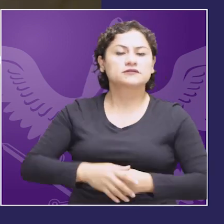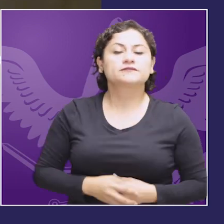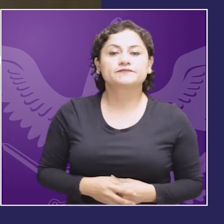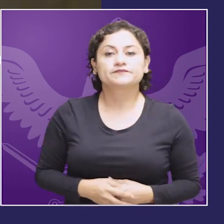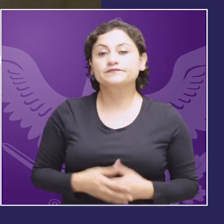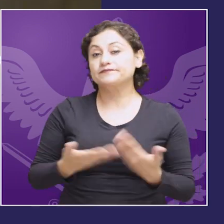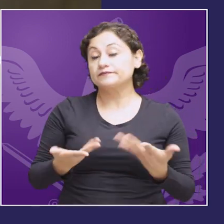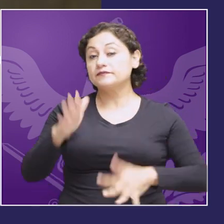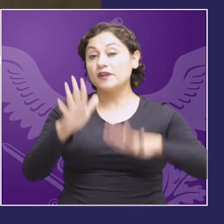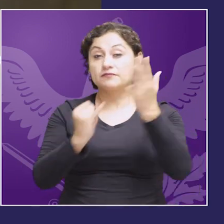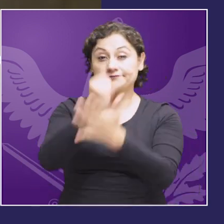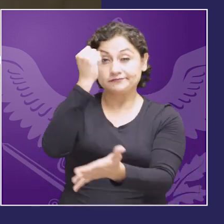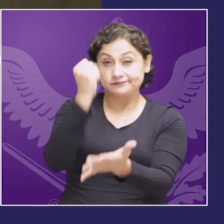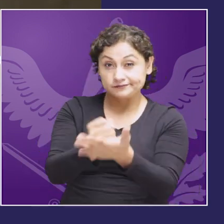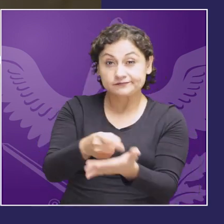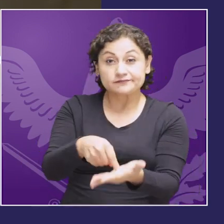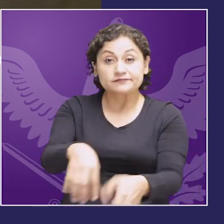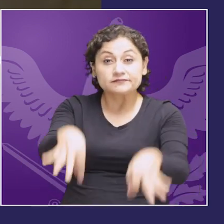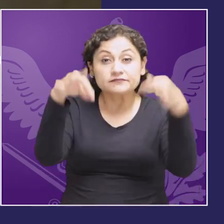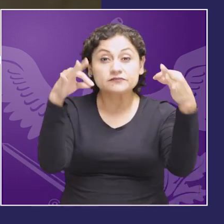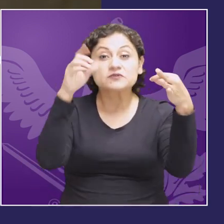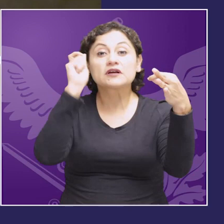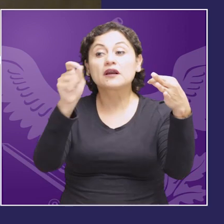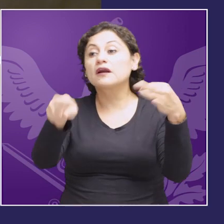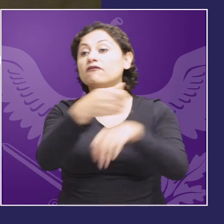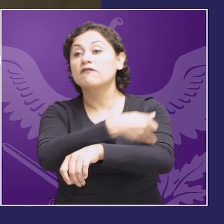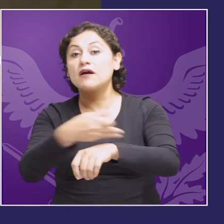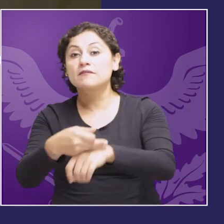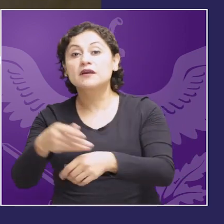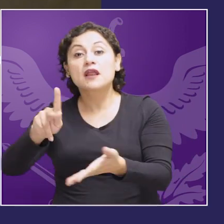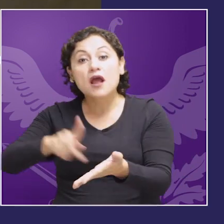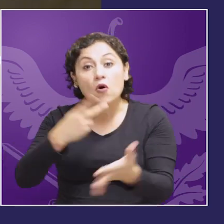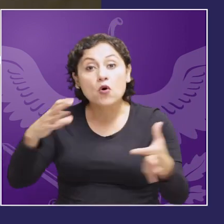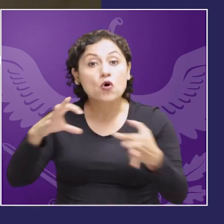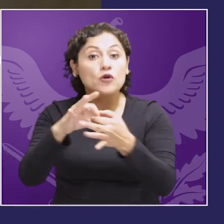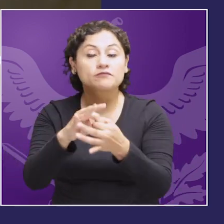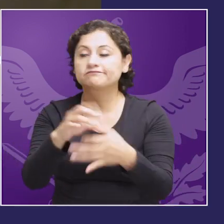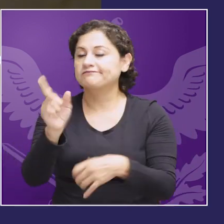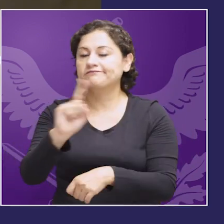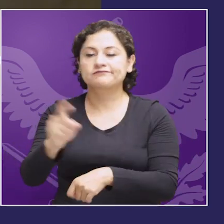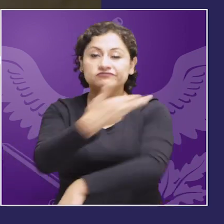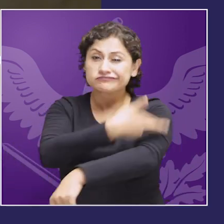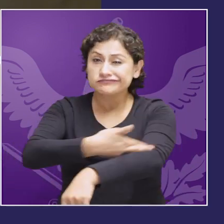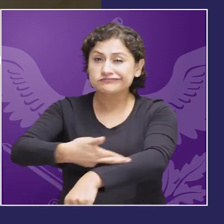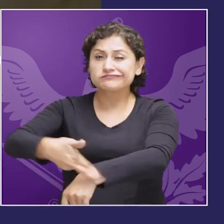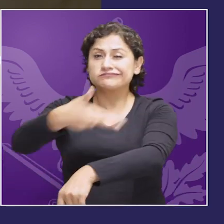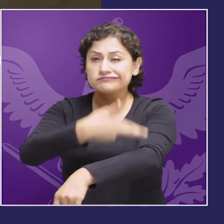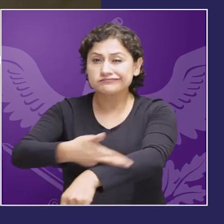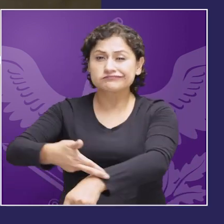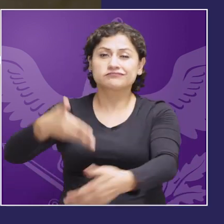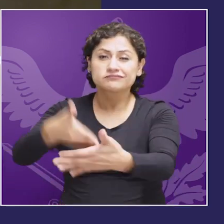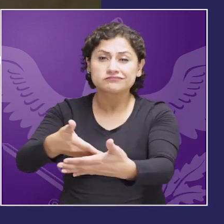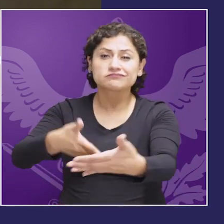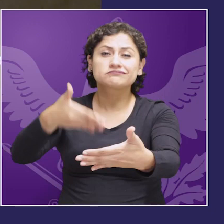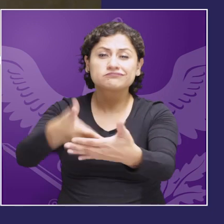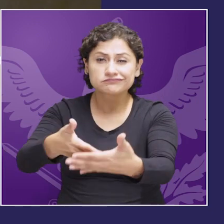había presionado, era el verdadero culpable y era a la fiscalía a la que quería ver sancionada. Cuando llega a